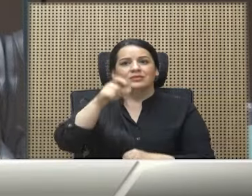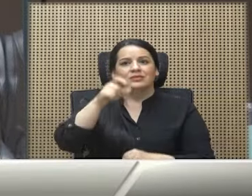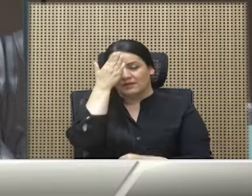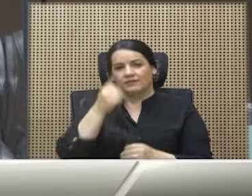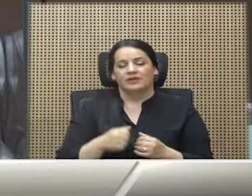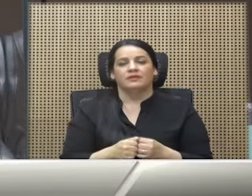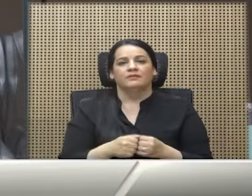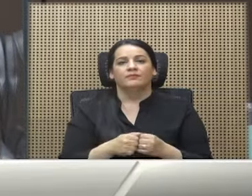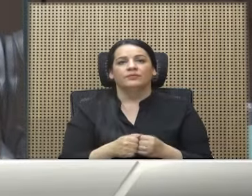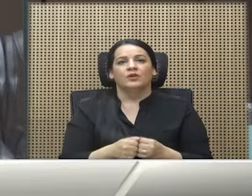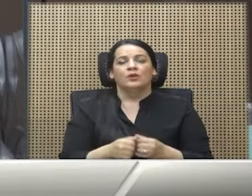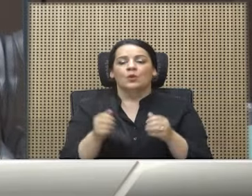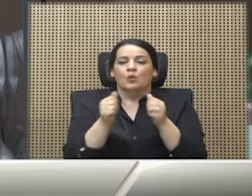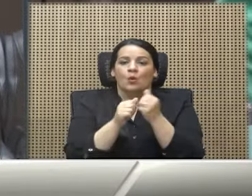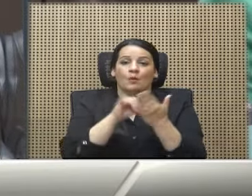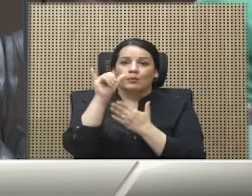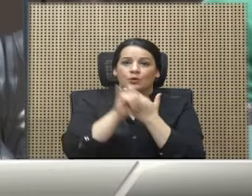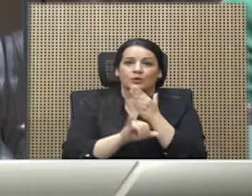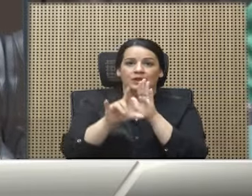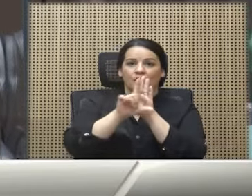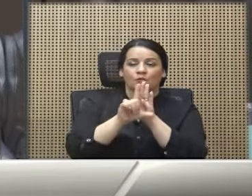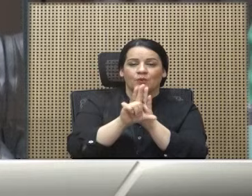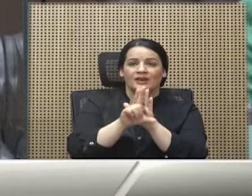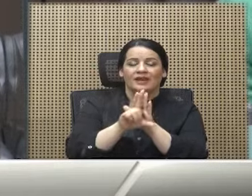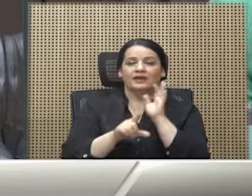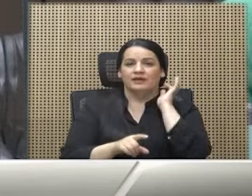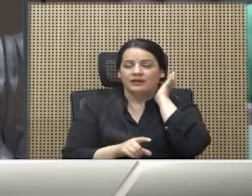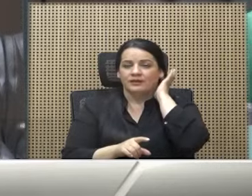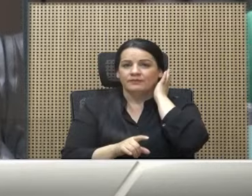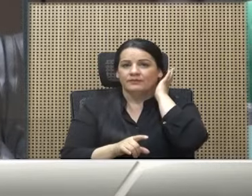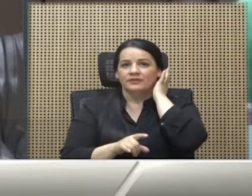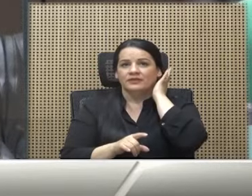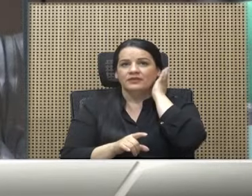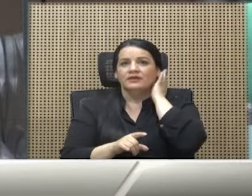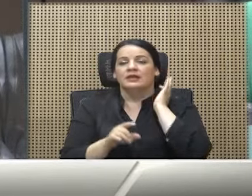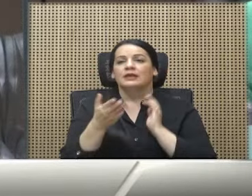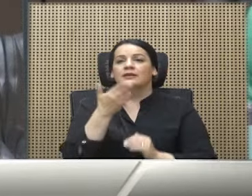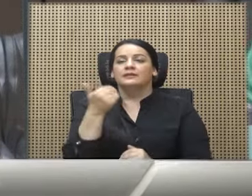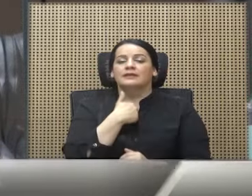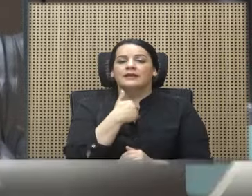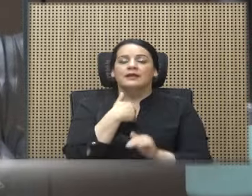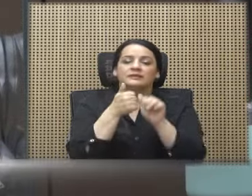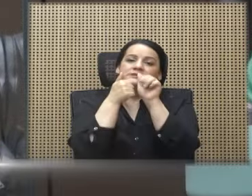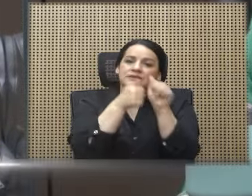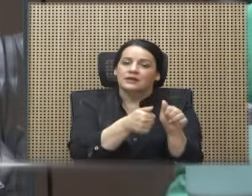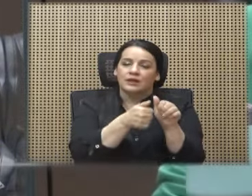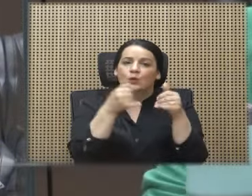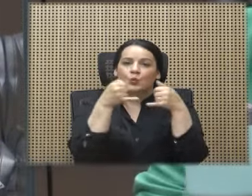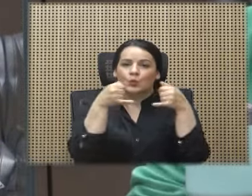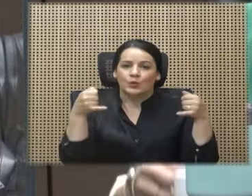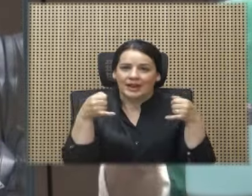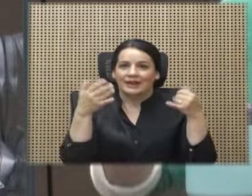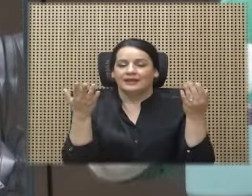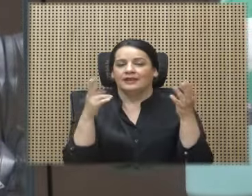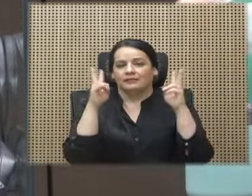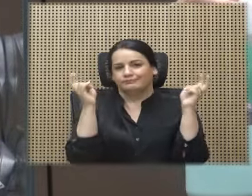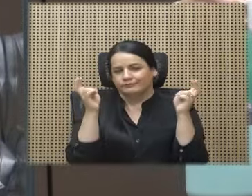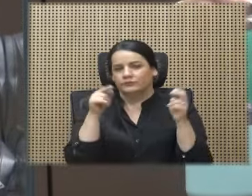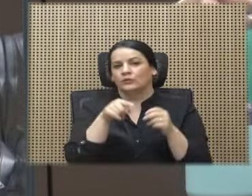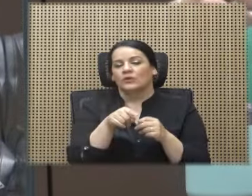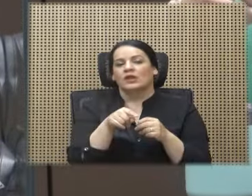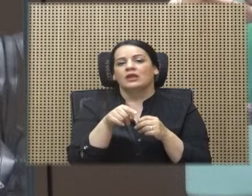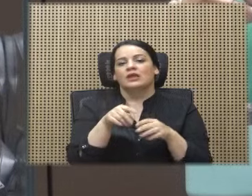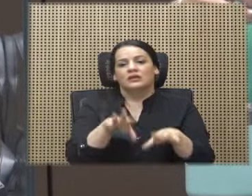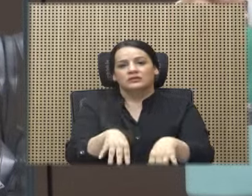con este proyecto de ley es que sigue una línea de la que se tomó